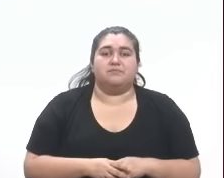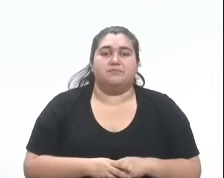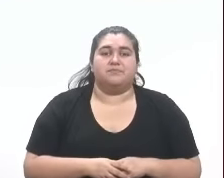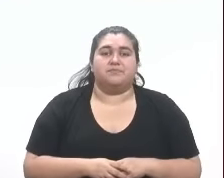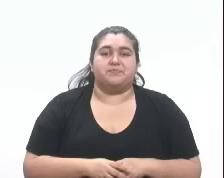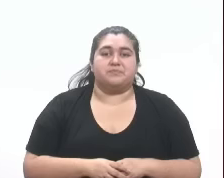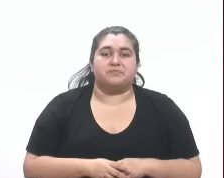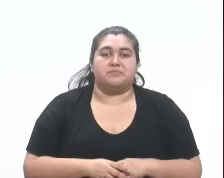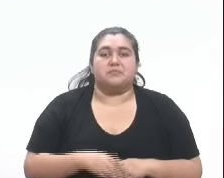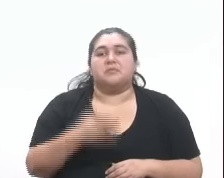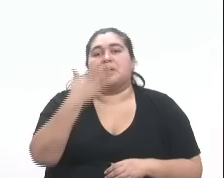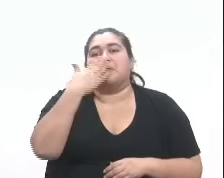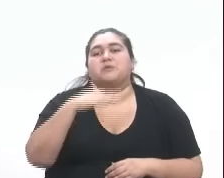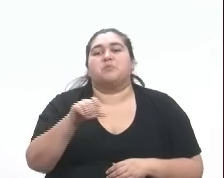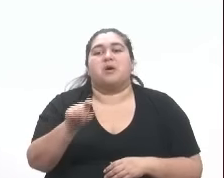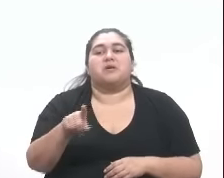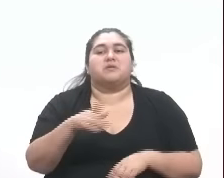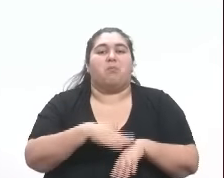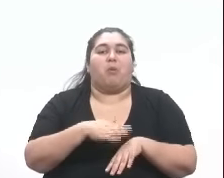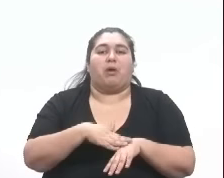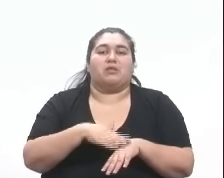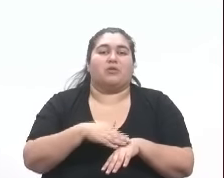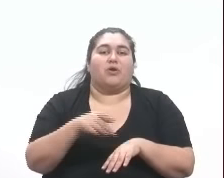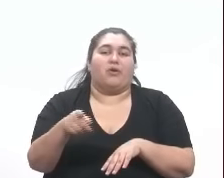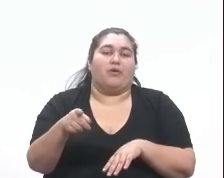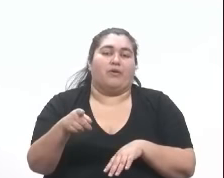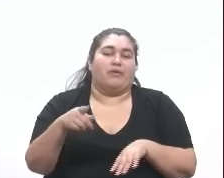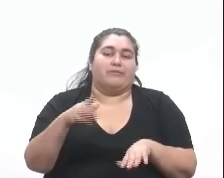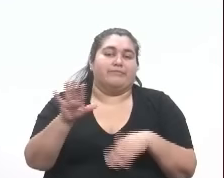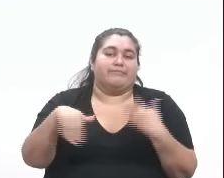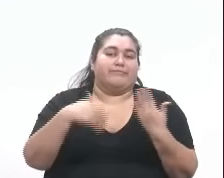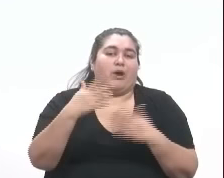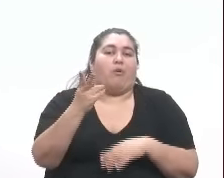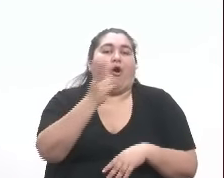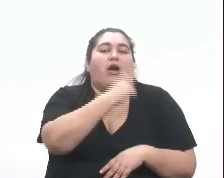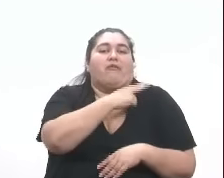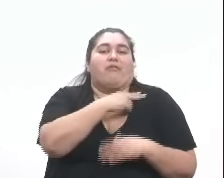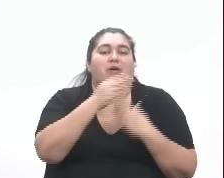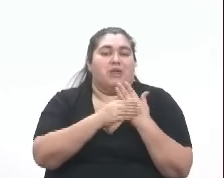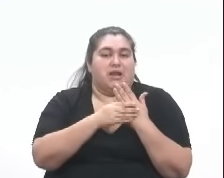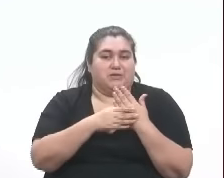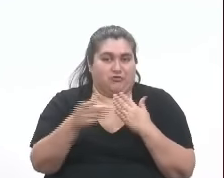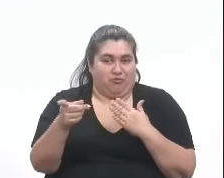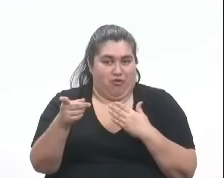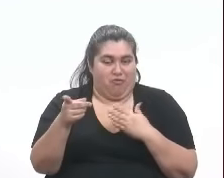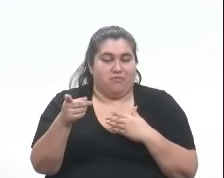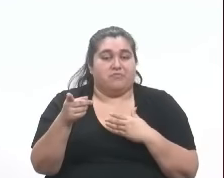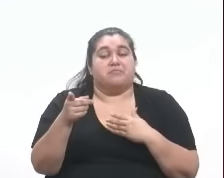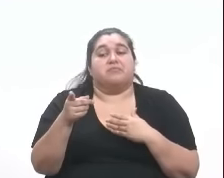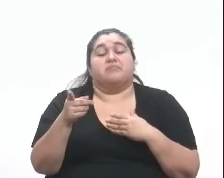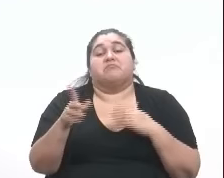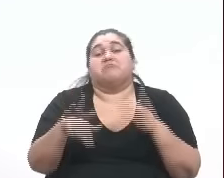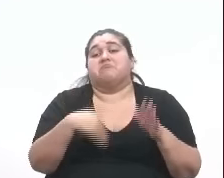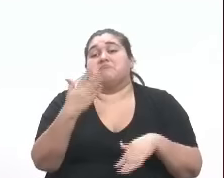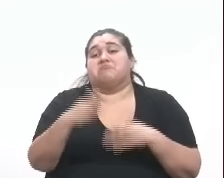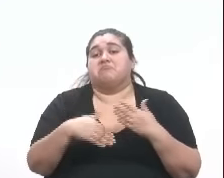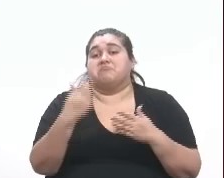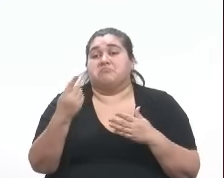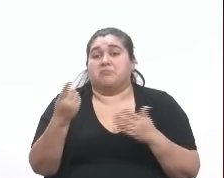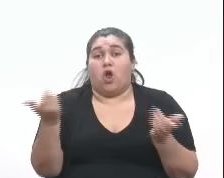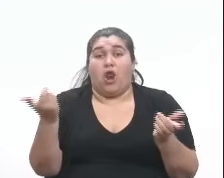Bueno, después se fue... Al tiempo era jefe de gabinete. Levantaron la comisión, no tenía